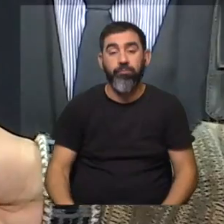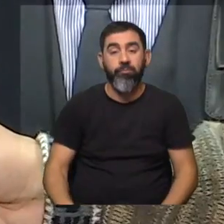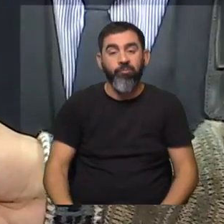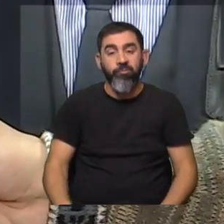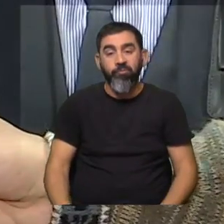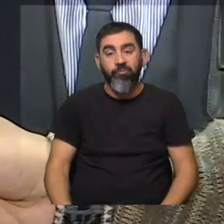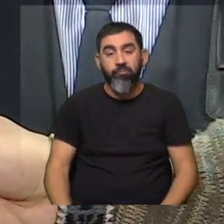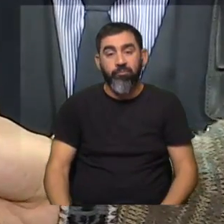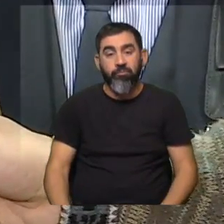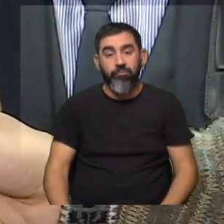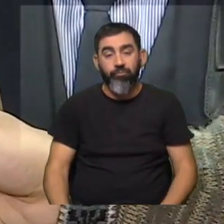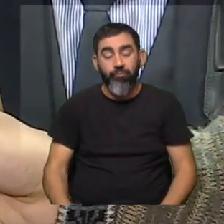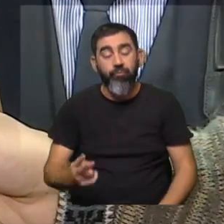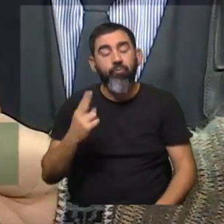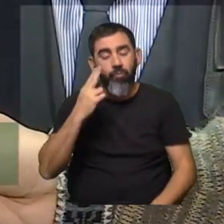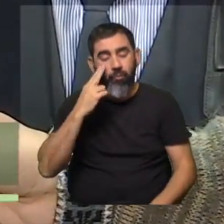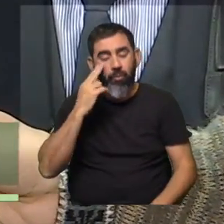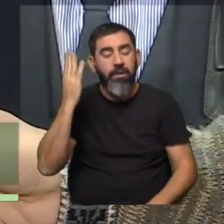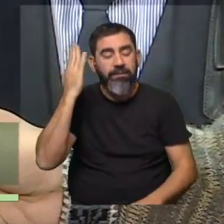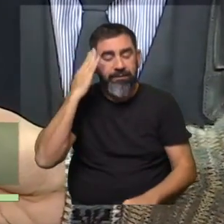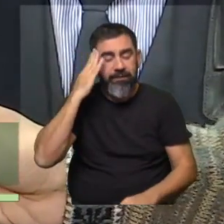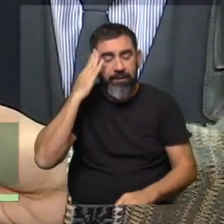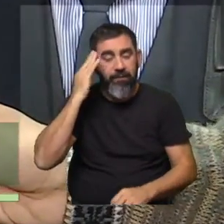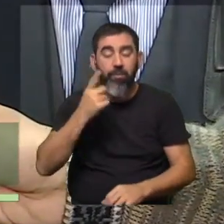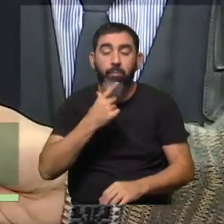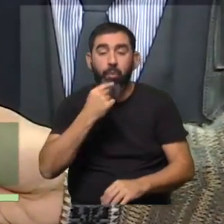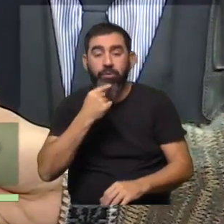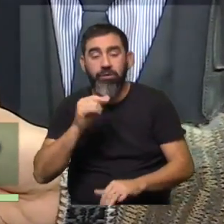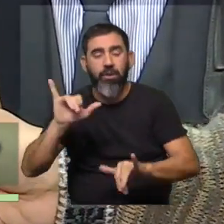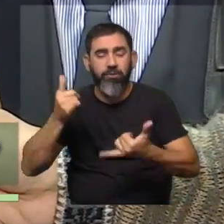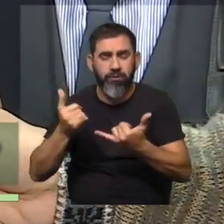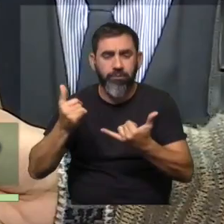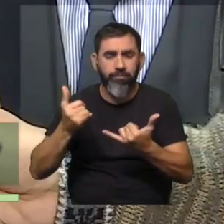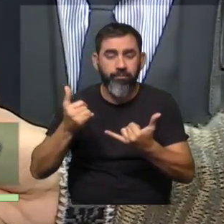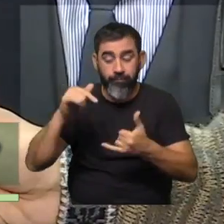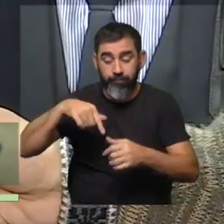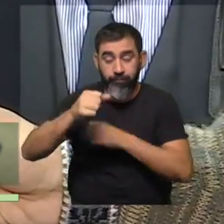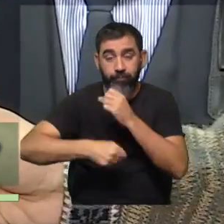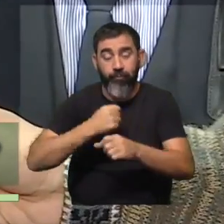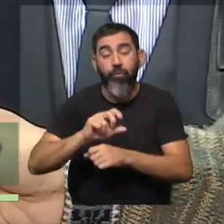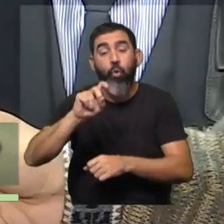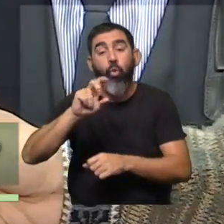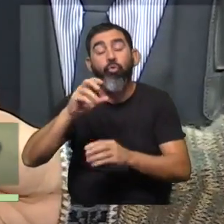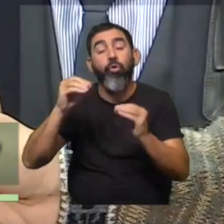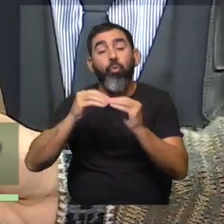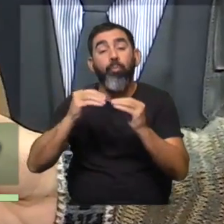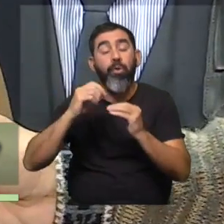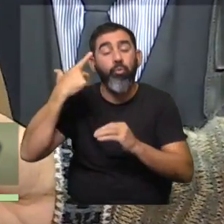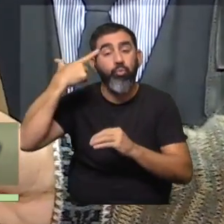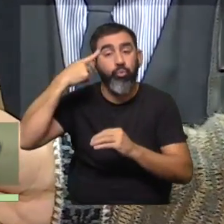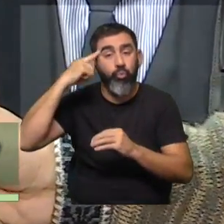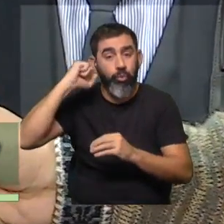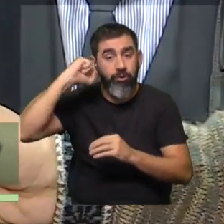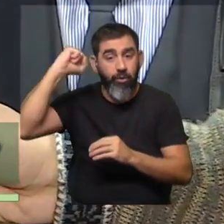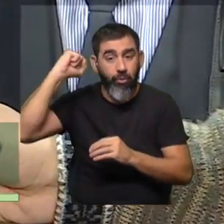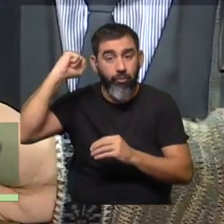es sabido que tenemos una problemática dentro de nuestra fila que ya lleva en lo que va este año doce compañeros que se han quitado la